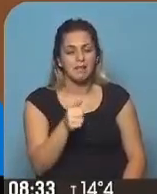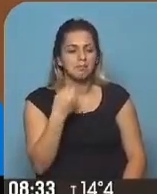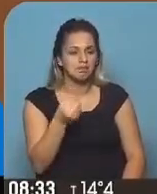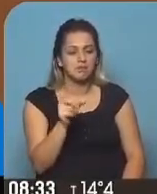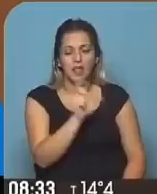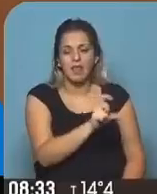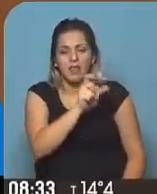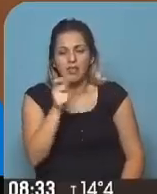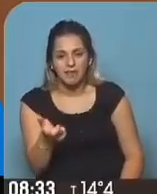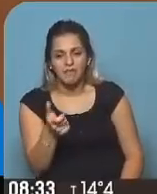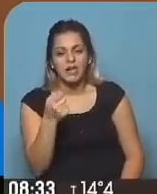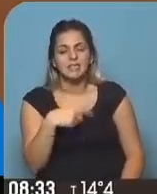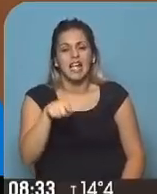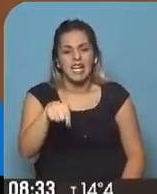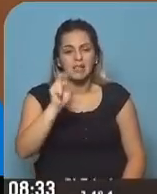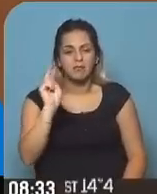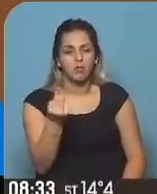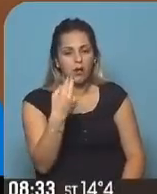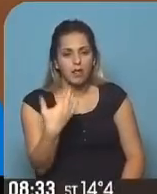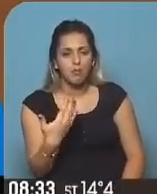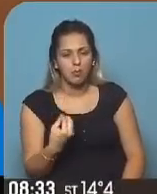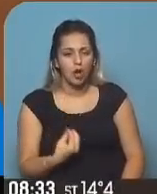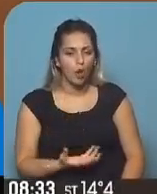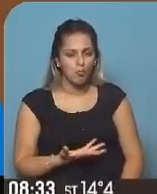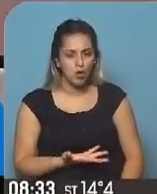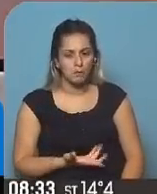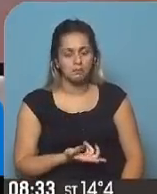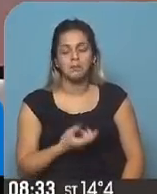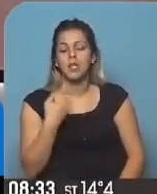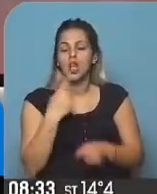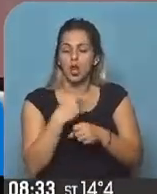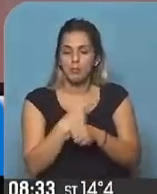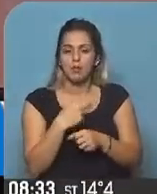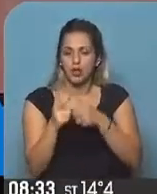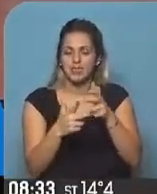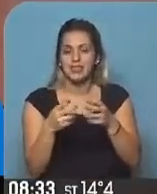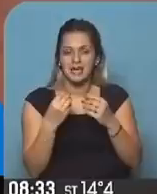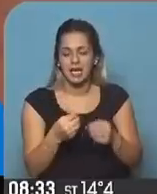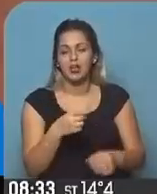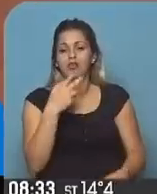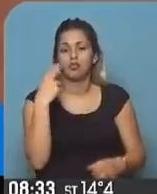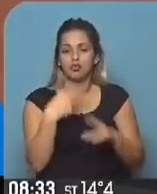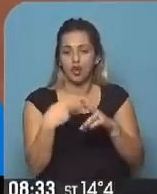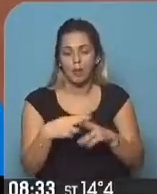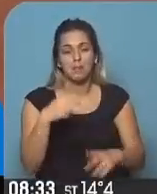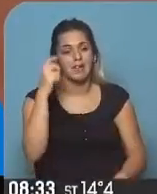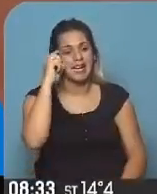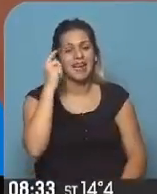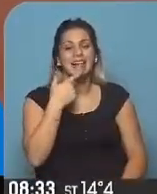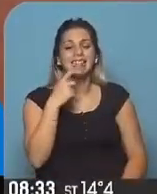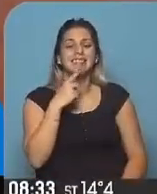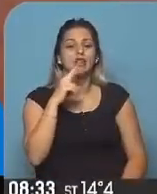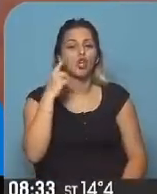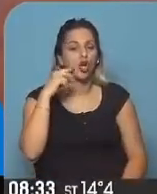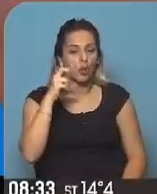diferencia esta que es mortal? Bueno, el primer concepto es que bajo el nombre Streptococcus pyogenes se